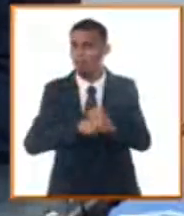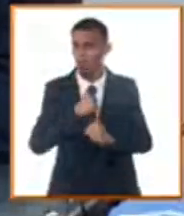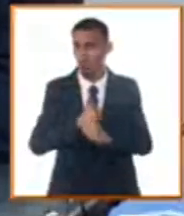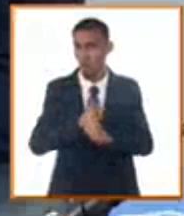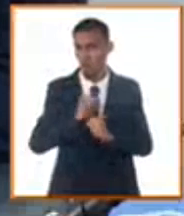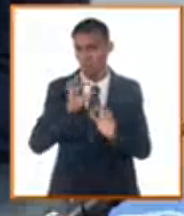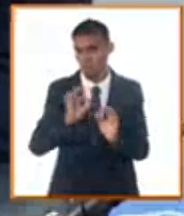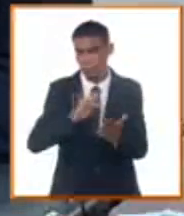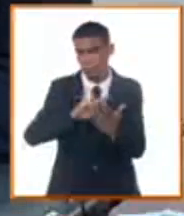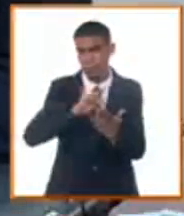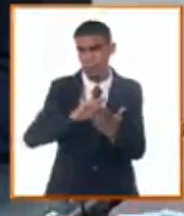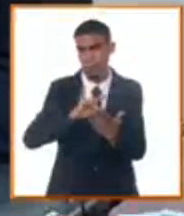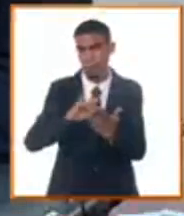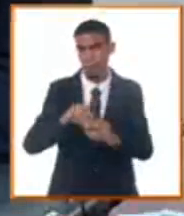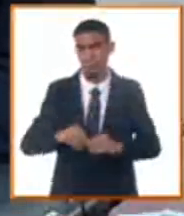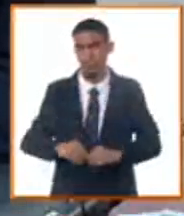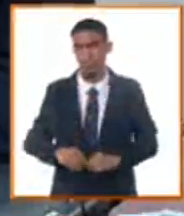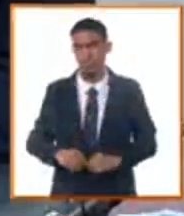servicios. Y creo